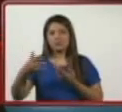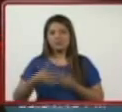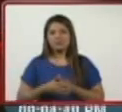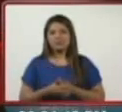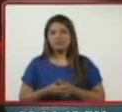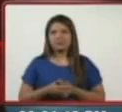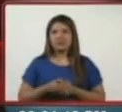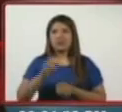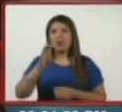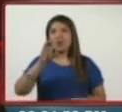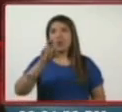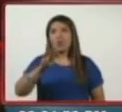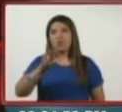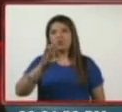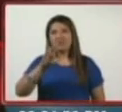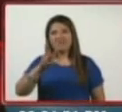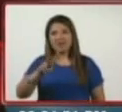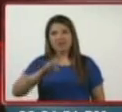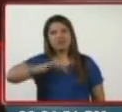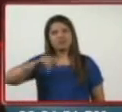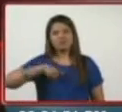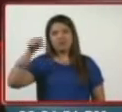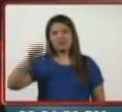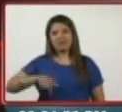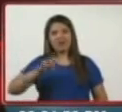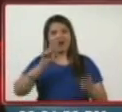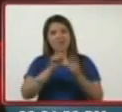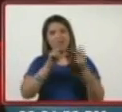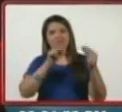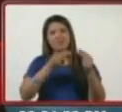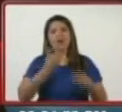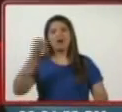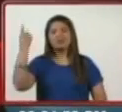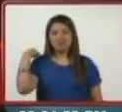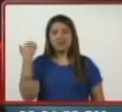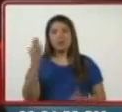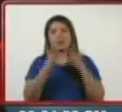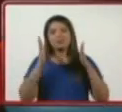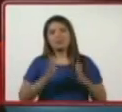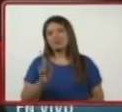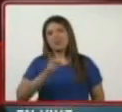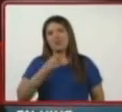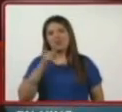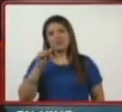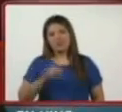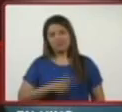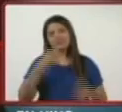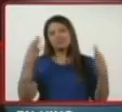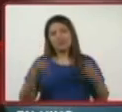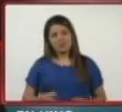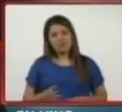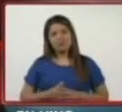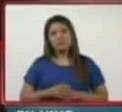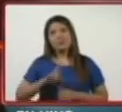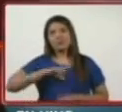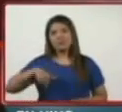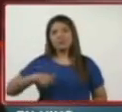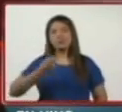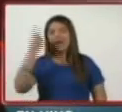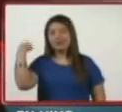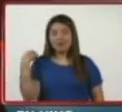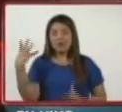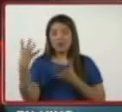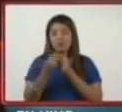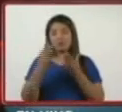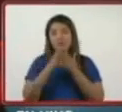central. Bueno, pero nosotros acá, cuando hablamos ayer con los estudiantes, ellos no están de acuerdo con esto. Mire, seguro, nosotros ayer con los estudiantes